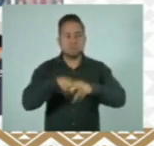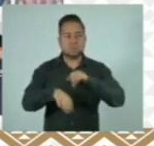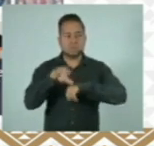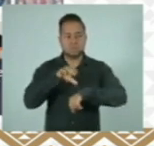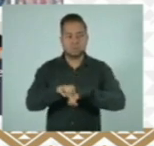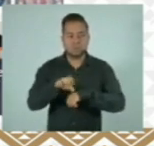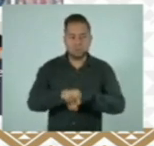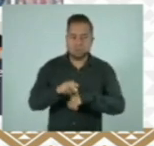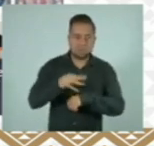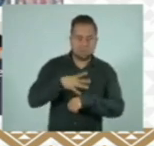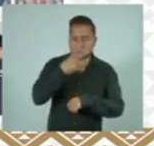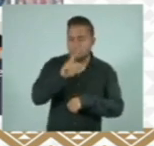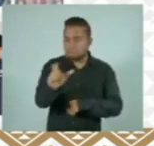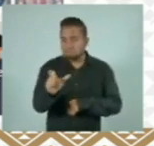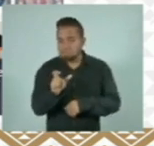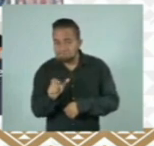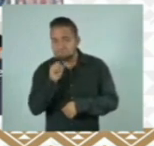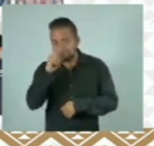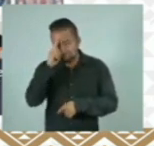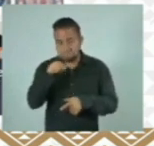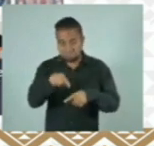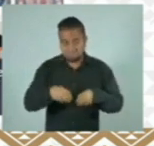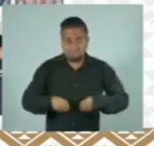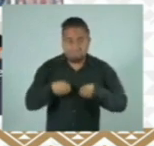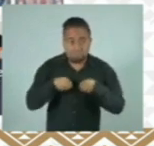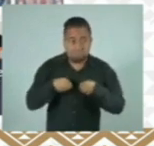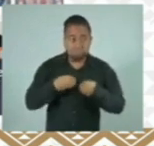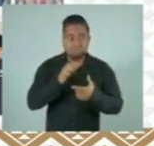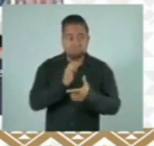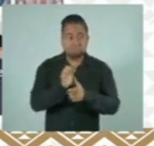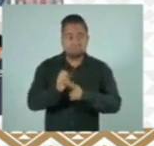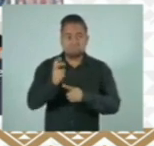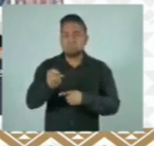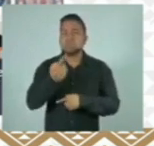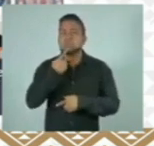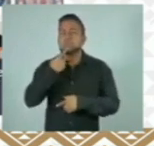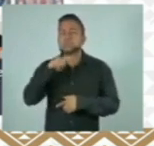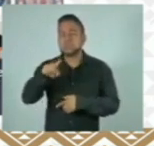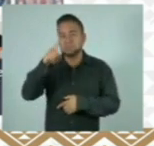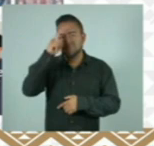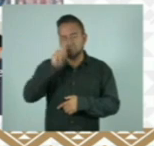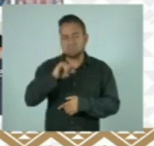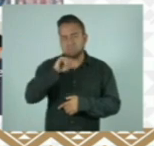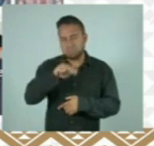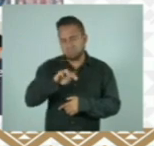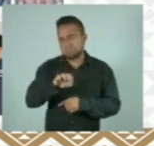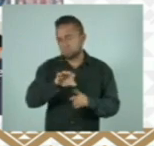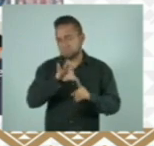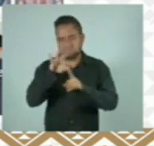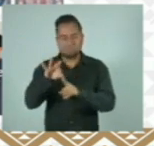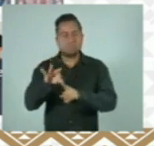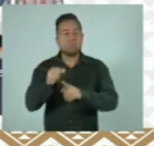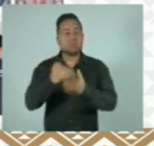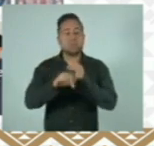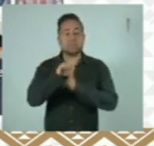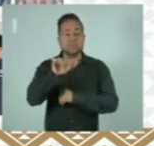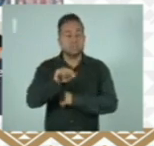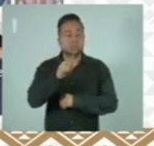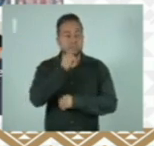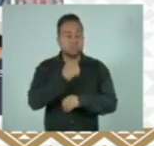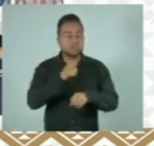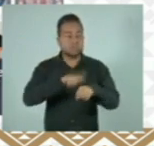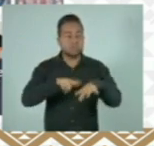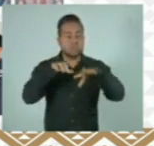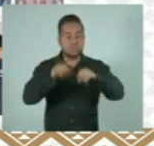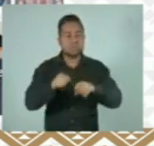mismo que no contaban con el permiso correspondiente para sustancia legal en el país. Por tal motivo fueron asegurados para ser puestos a disposición del Instituto Nacional de Migración. En la vía de Sachila, la Policía Estatal llevó a